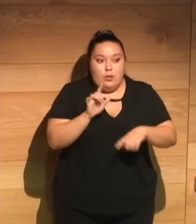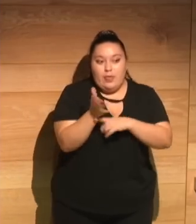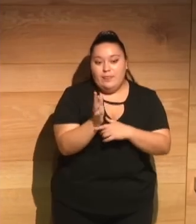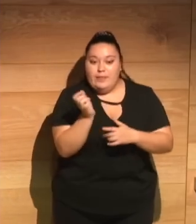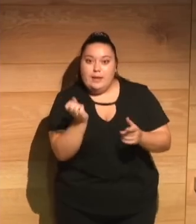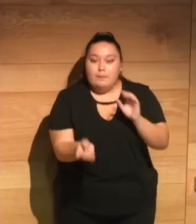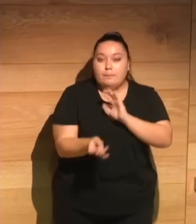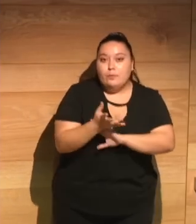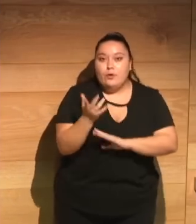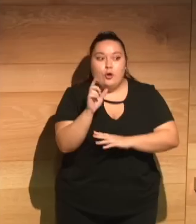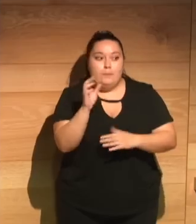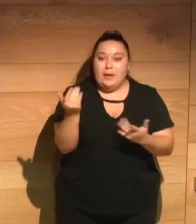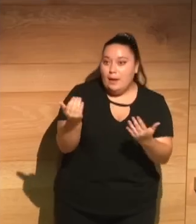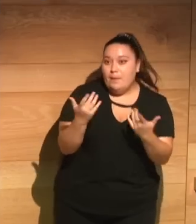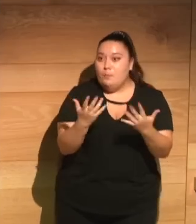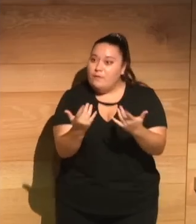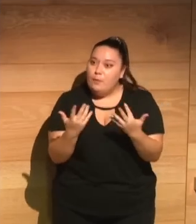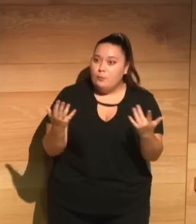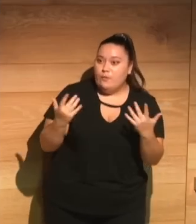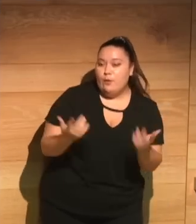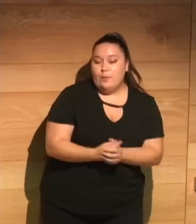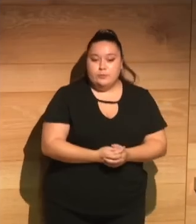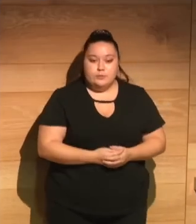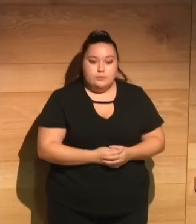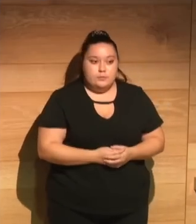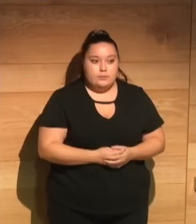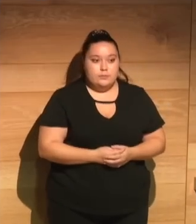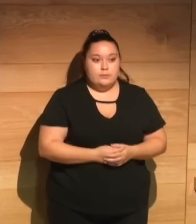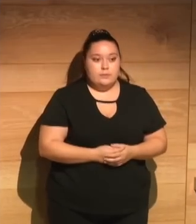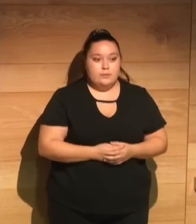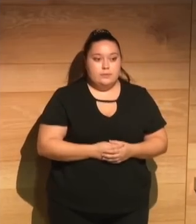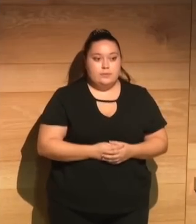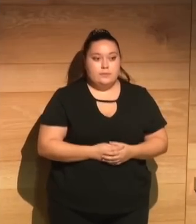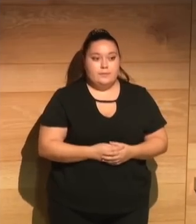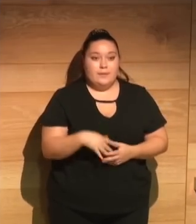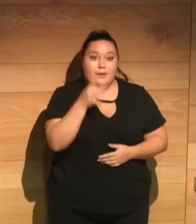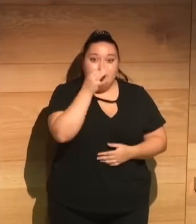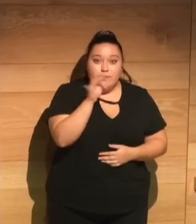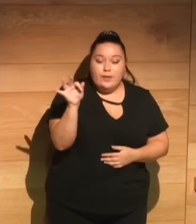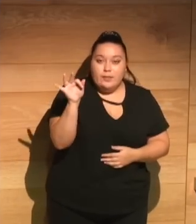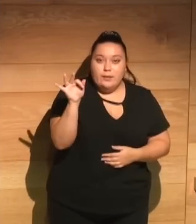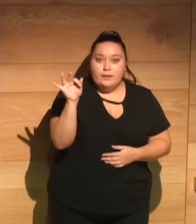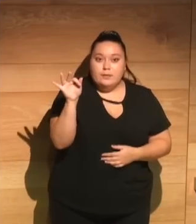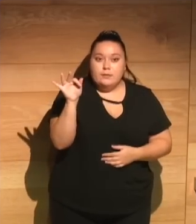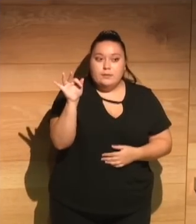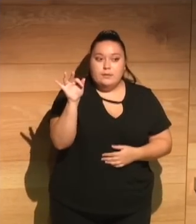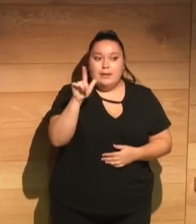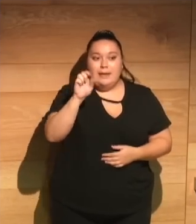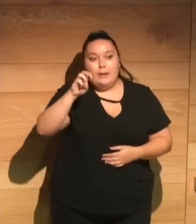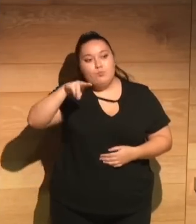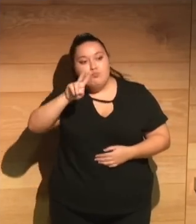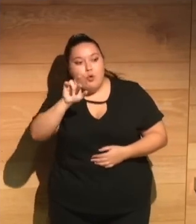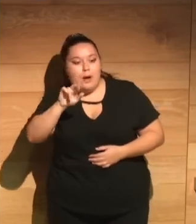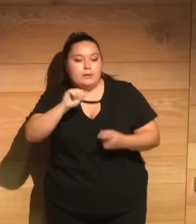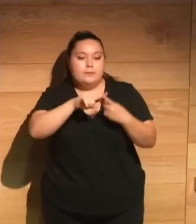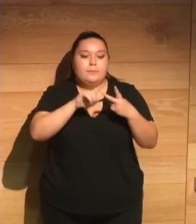Rodrigo, cine. Acelera. Rodrigo, trata de arreglarlo, por Dios. Tú fíjate a todos los que tenemos aquí. En Francia tenemos a Legoix, tenemos